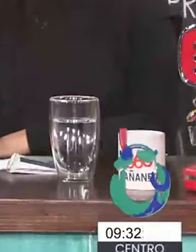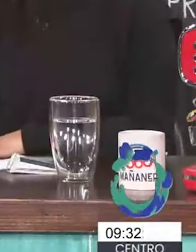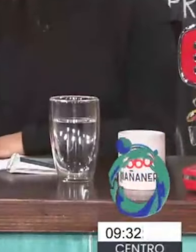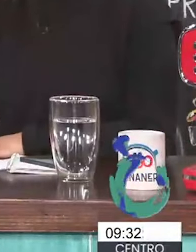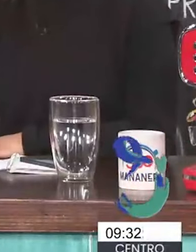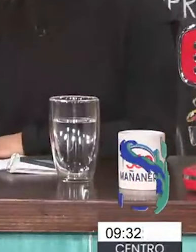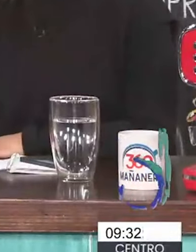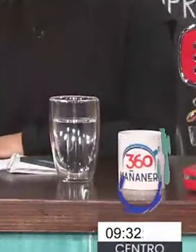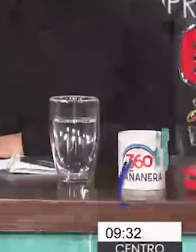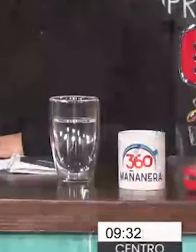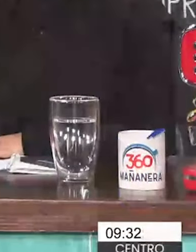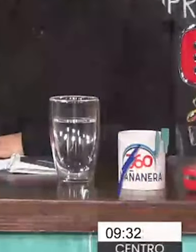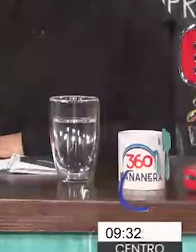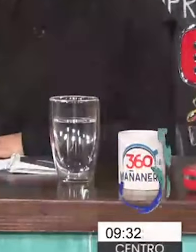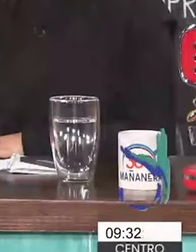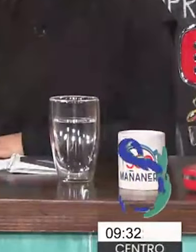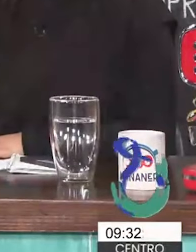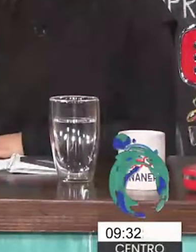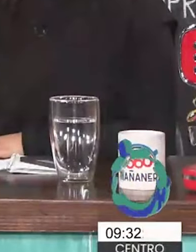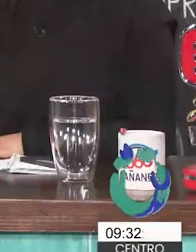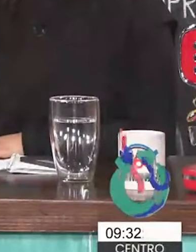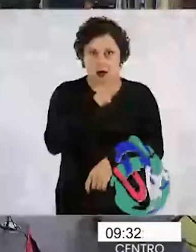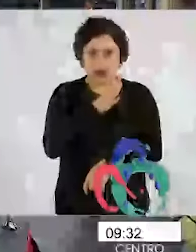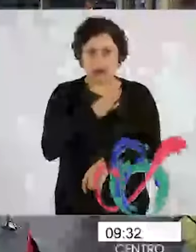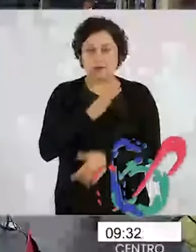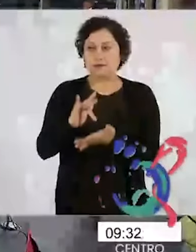ello vamos a escuchar cómo lo menciona